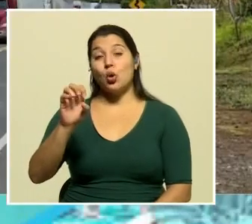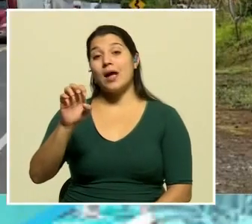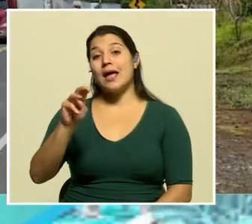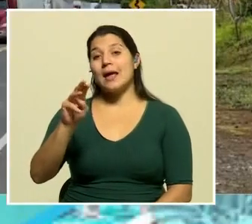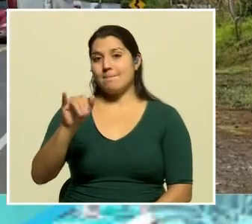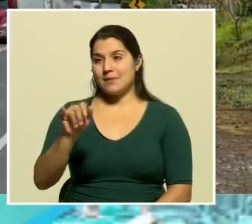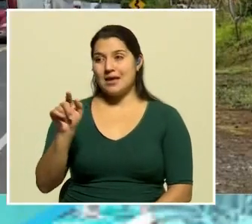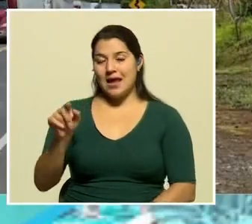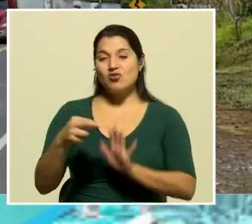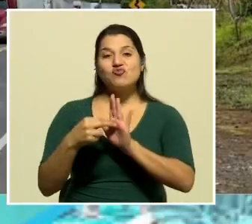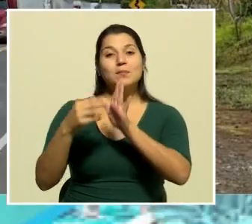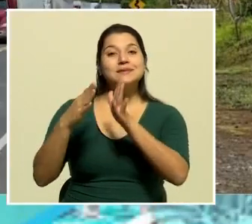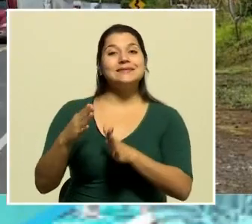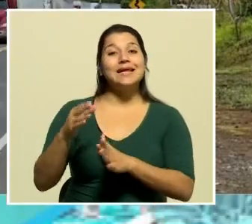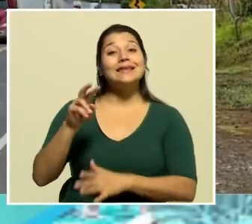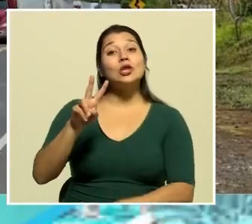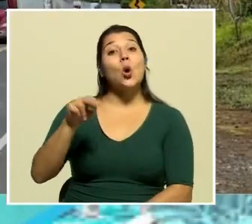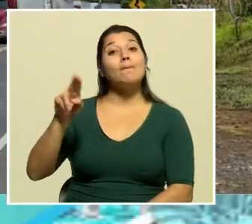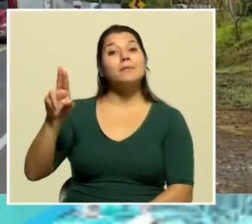la cooperativa Dos Pinos.